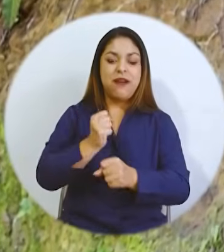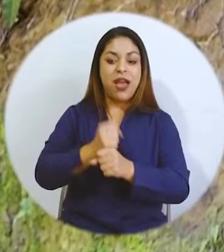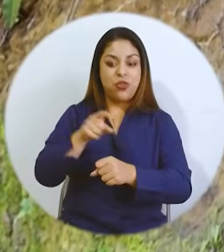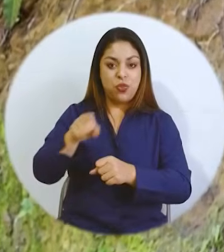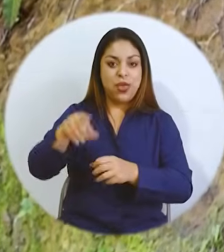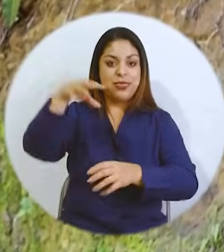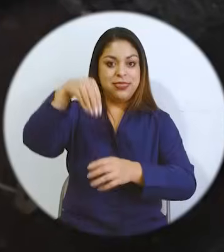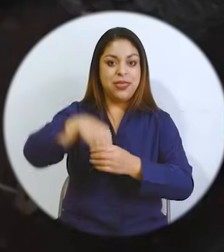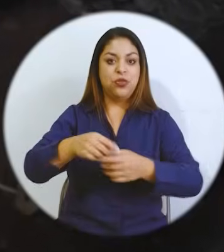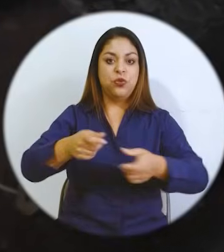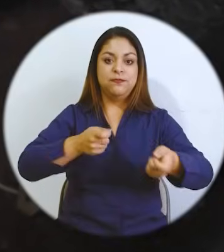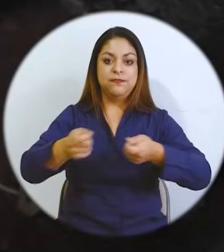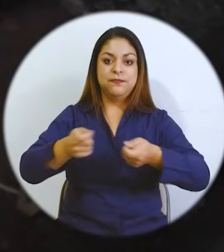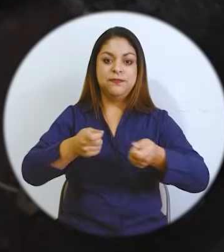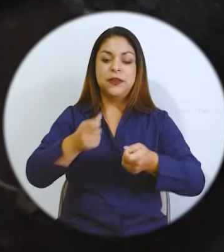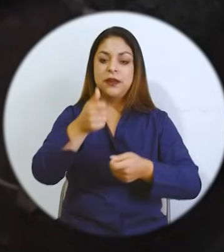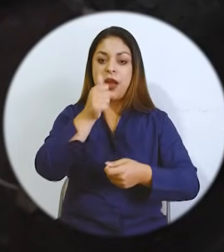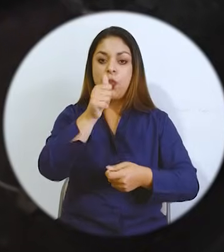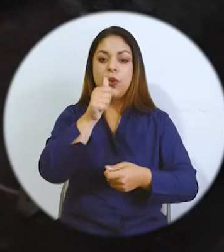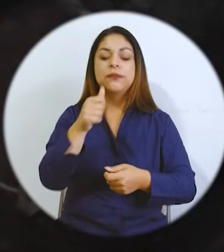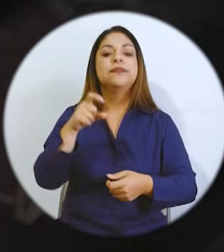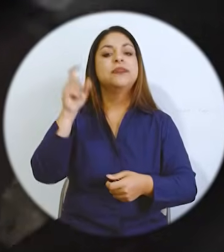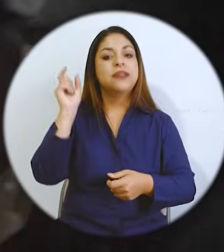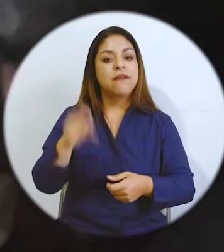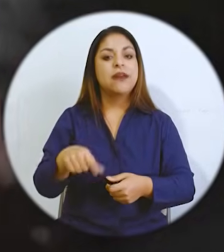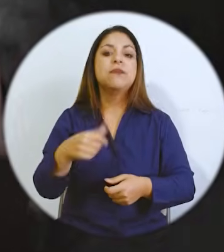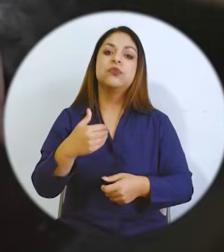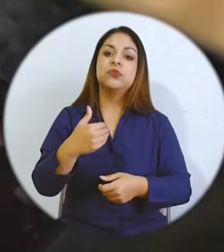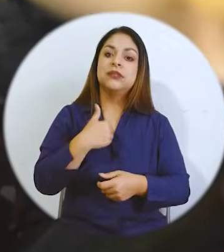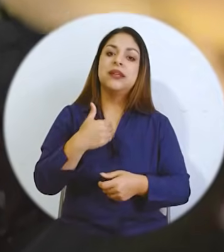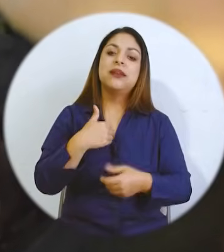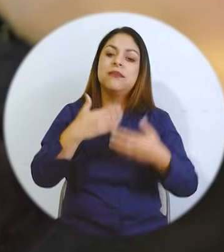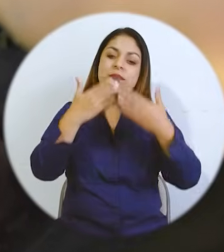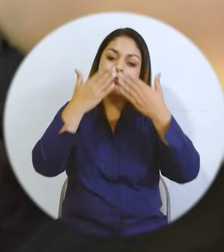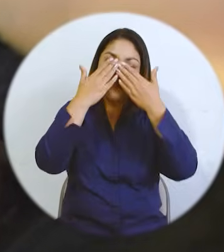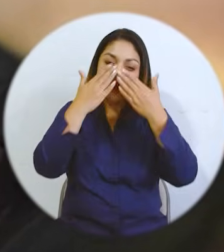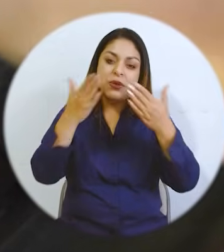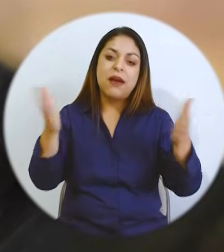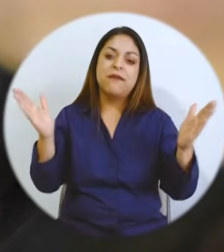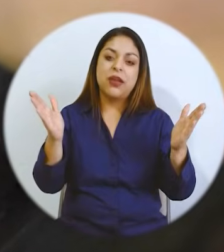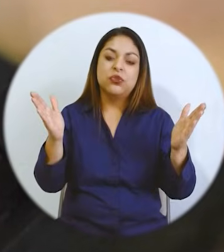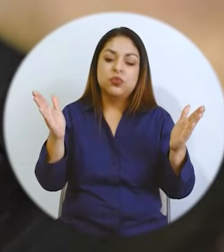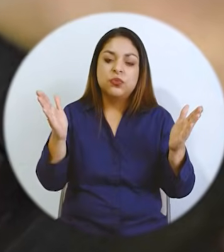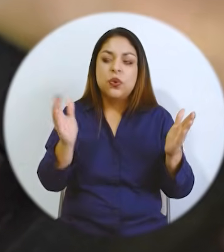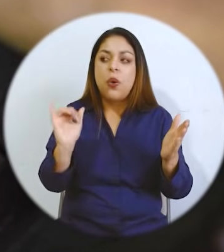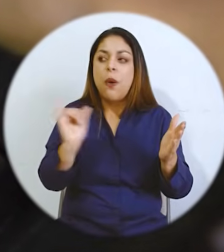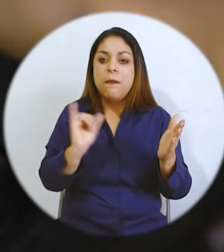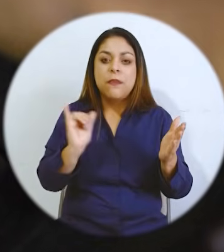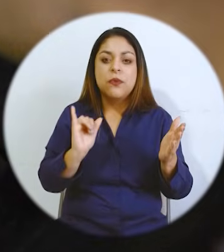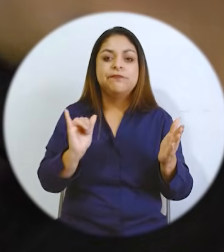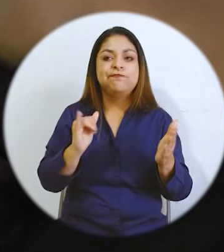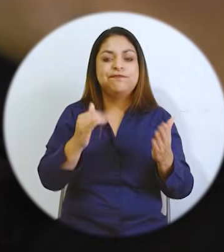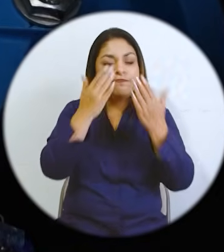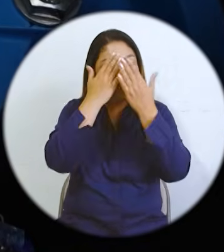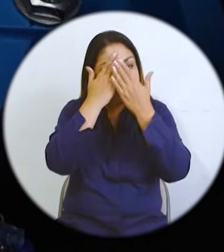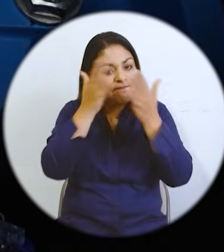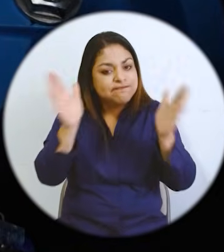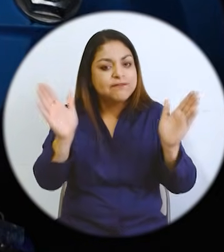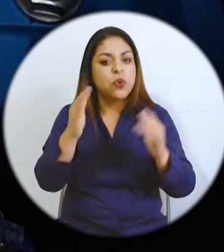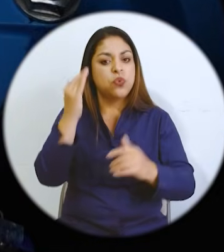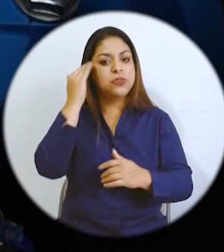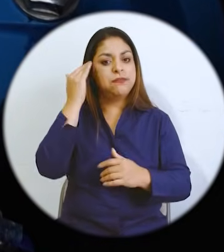estamos ahí, los que estamos dentro de la gestión del recurso hídrico, tenemos que tener muy abierto a que tenemos que